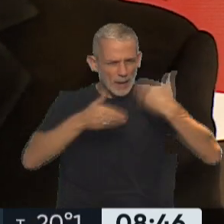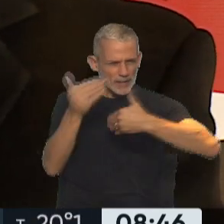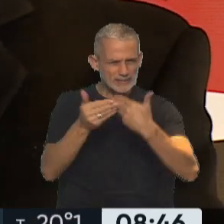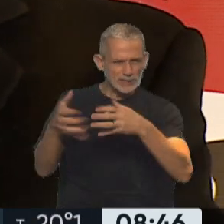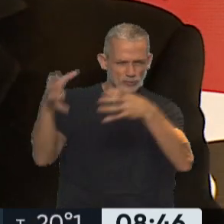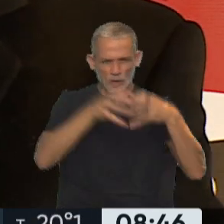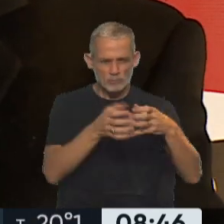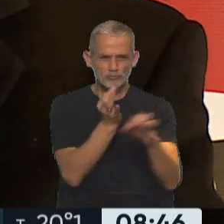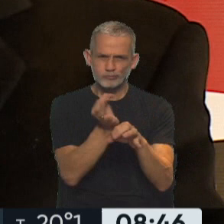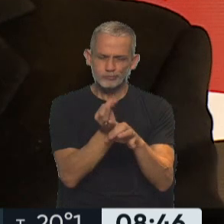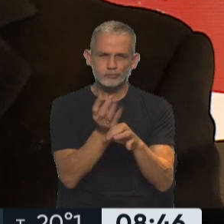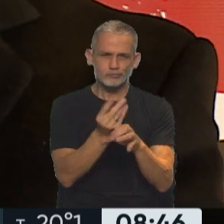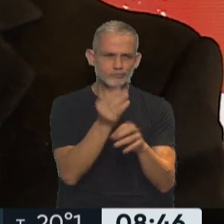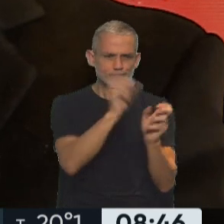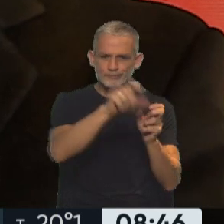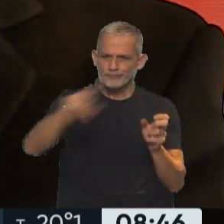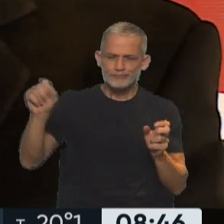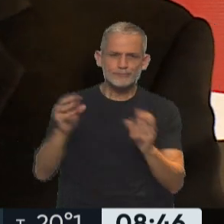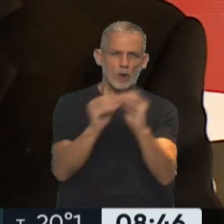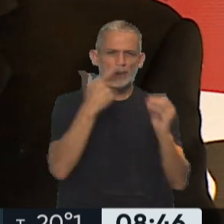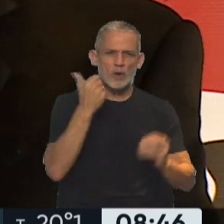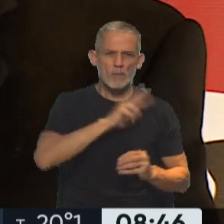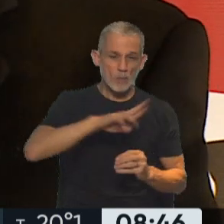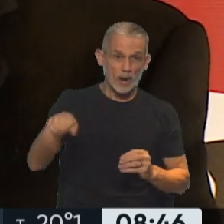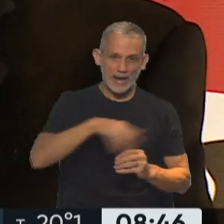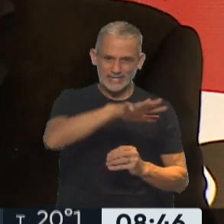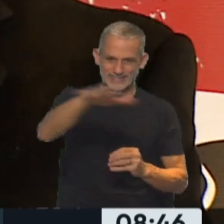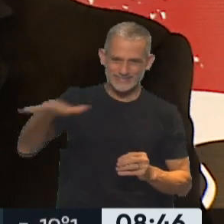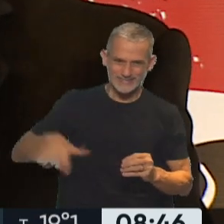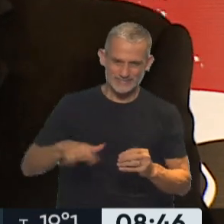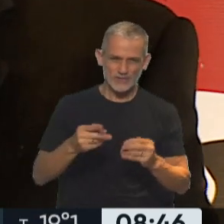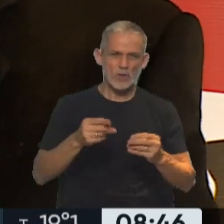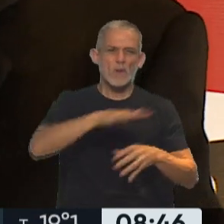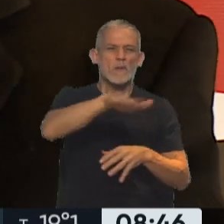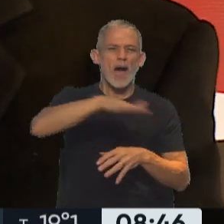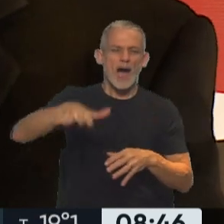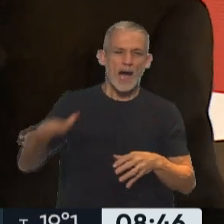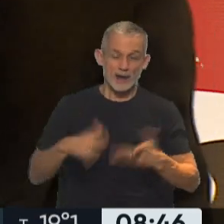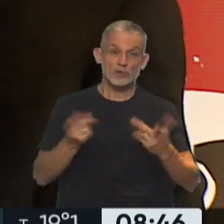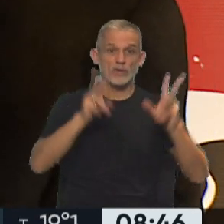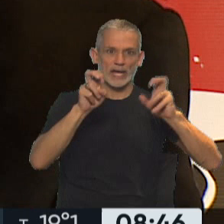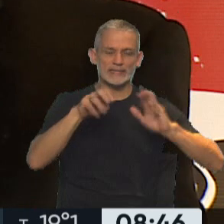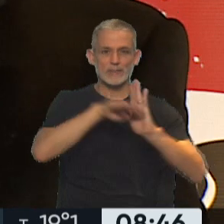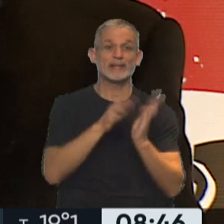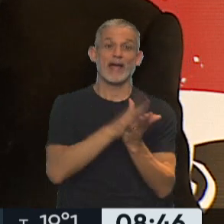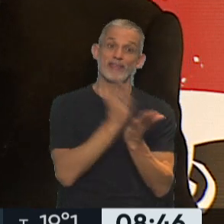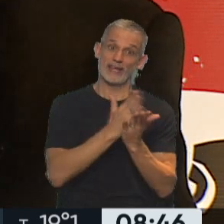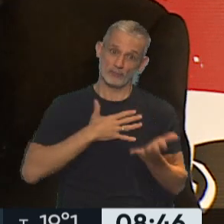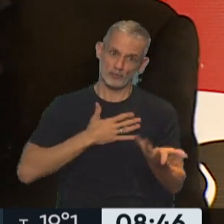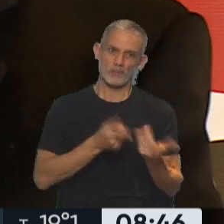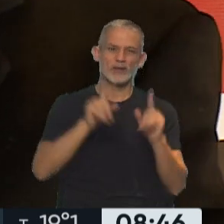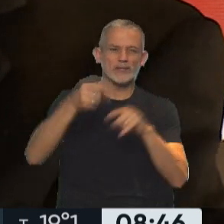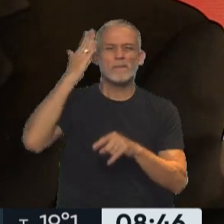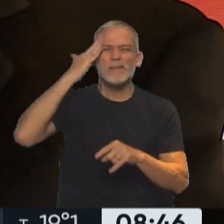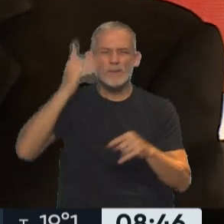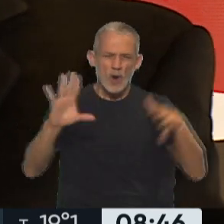de trabajo con cada una de las compañeras y compañeros de Hijos, con los distintos barrios, con la temática no solo de derechos humanos sino también de